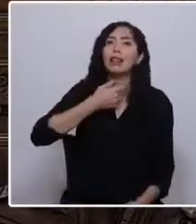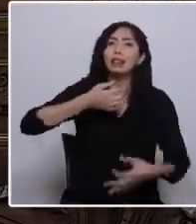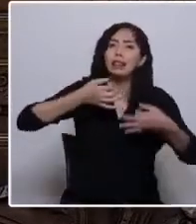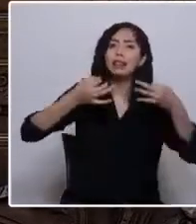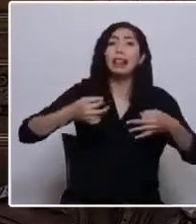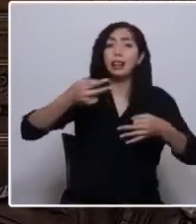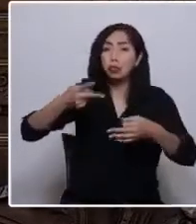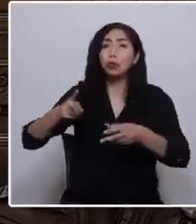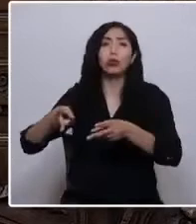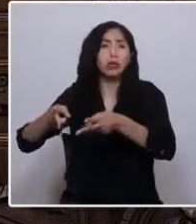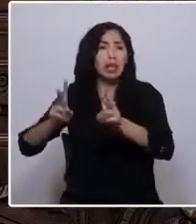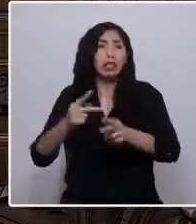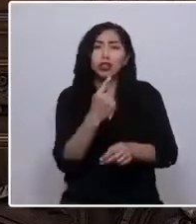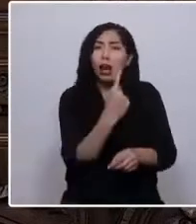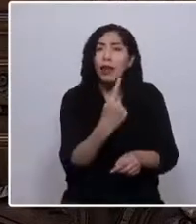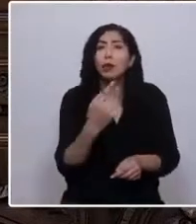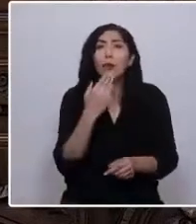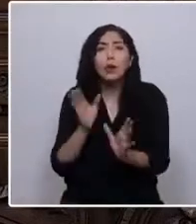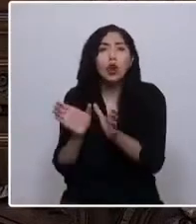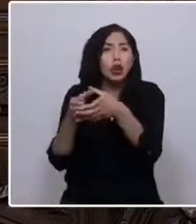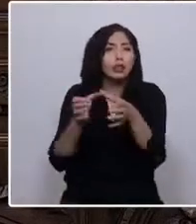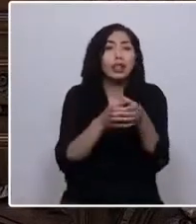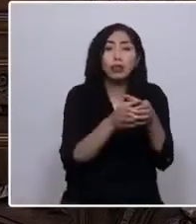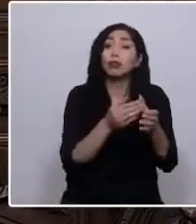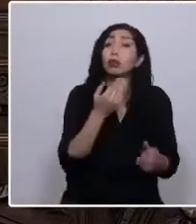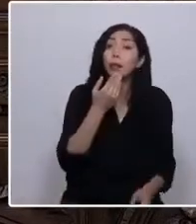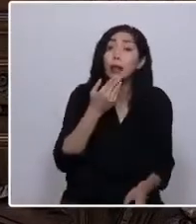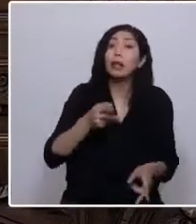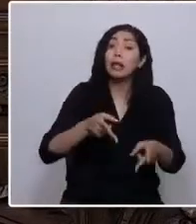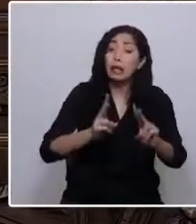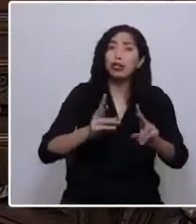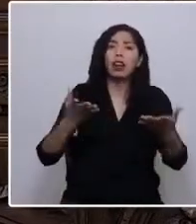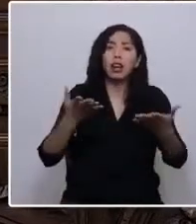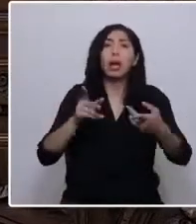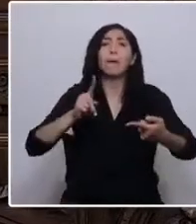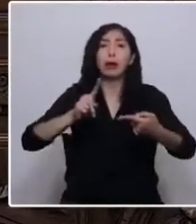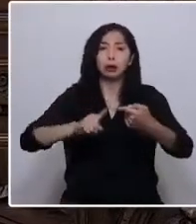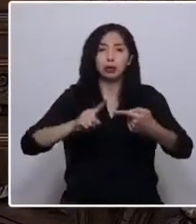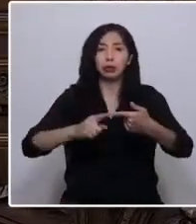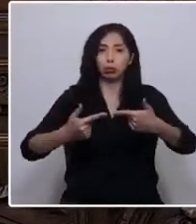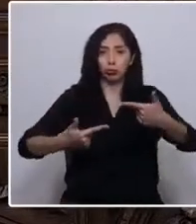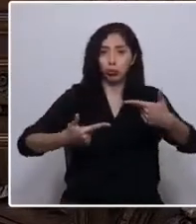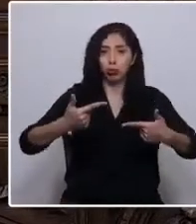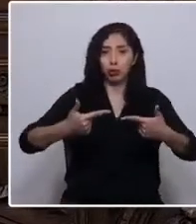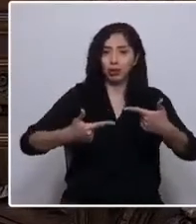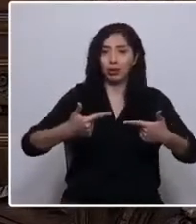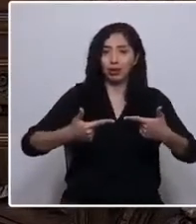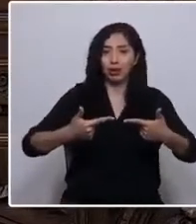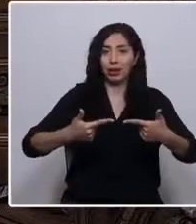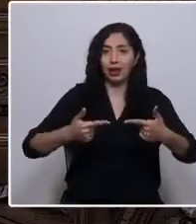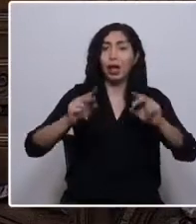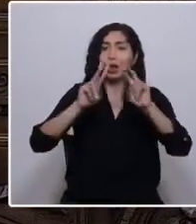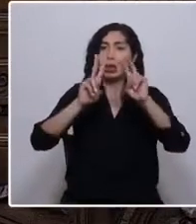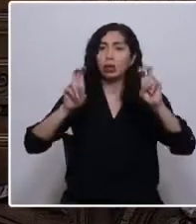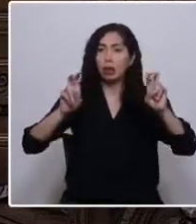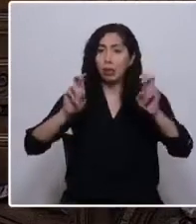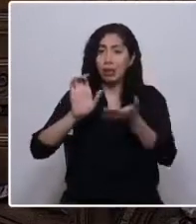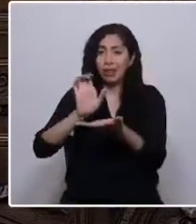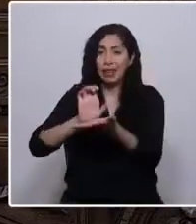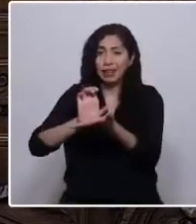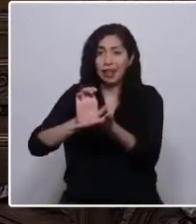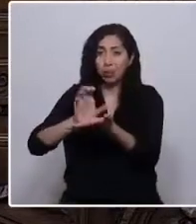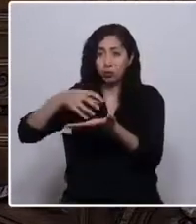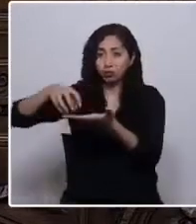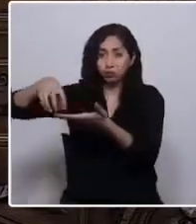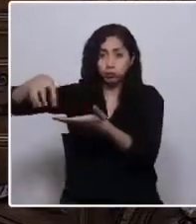individuales y colectivos, incluidos sus derechos a la participación política, el tema de la plurinacionalidad,